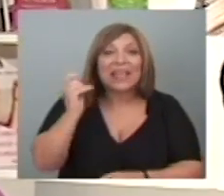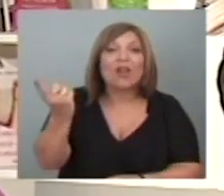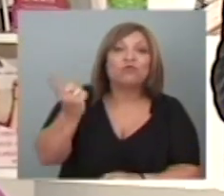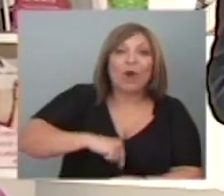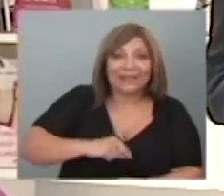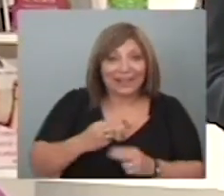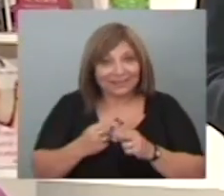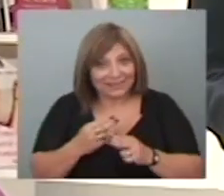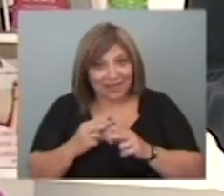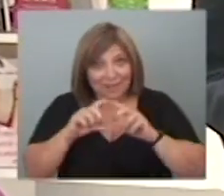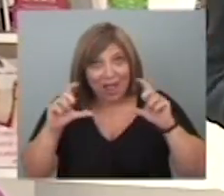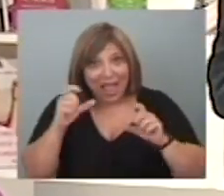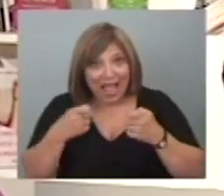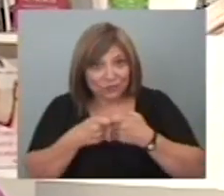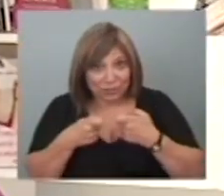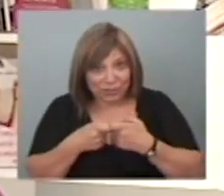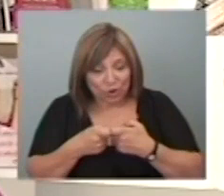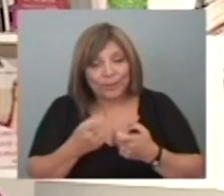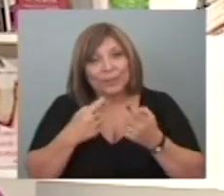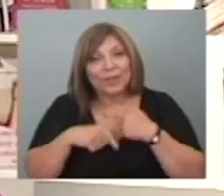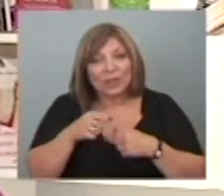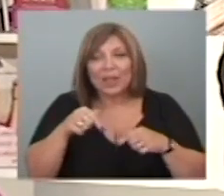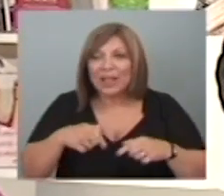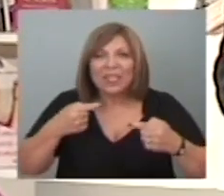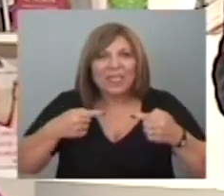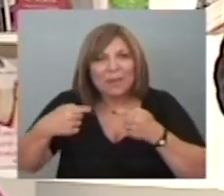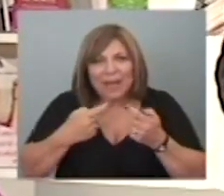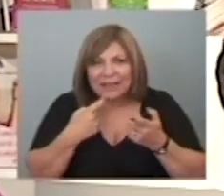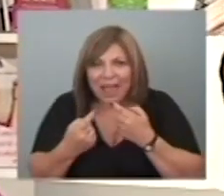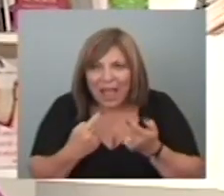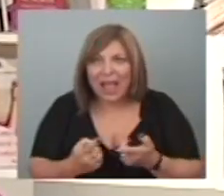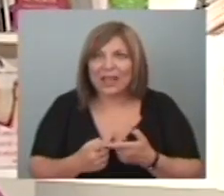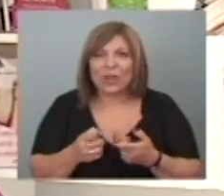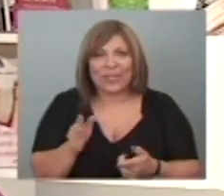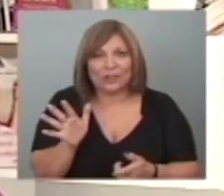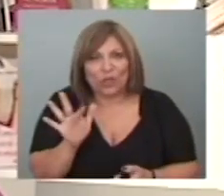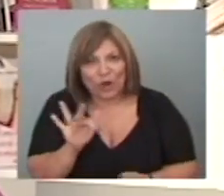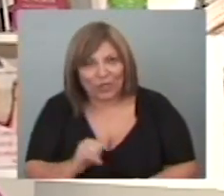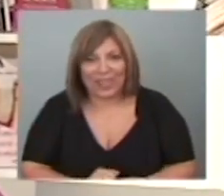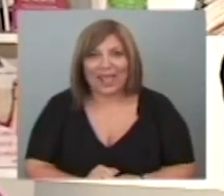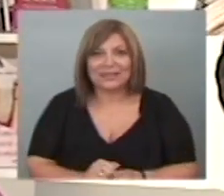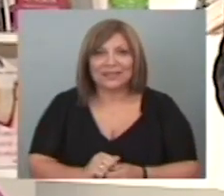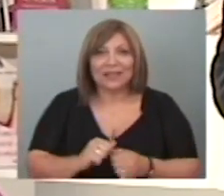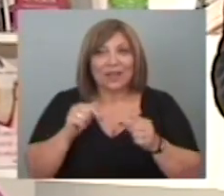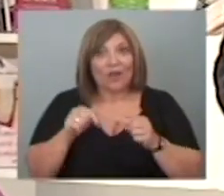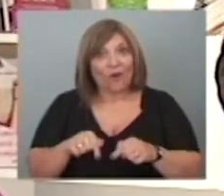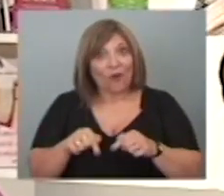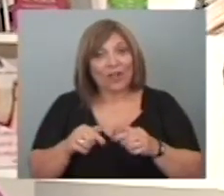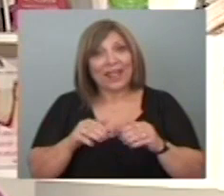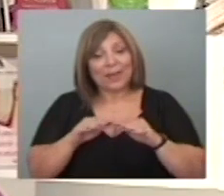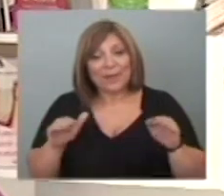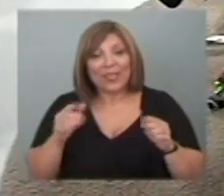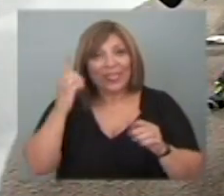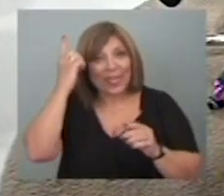y también vamos a hablar de algo que está en el debate. En el debate cotidiano. En nuestra mesa vamos a recibir